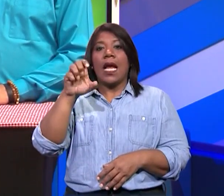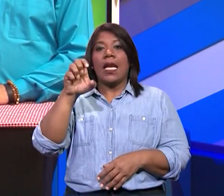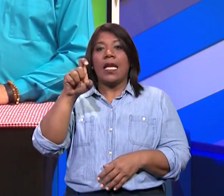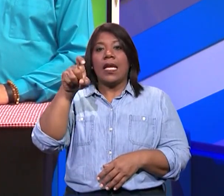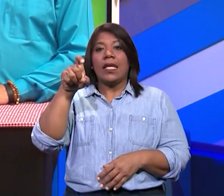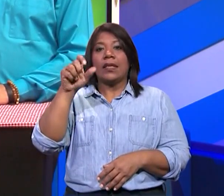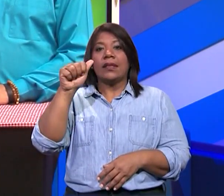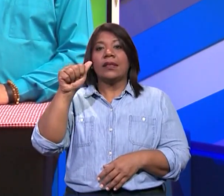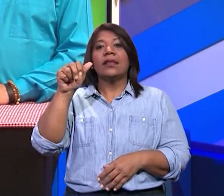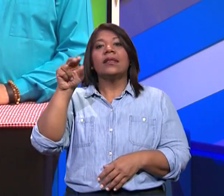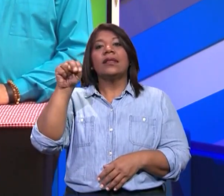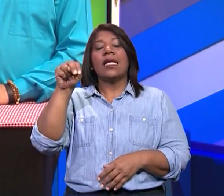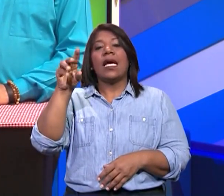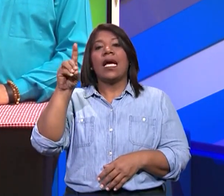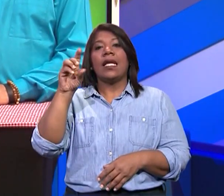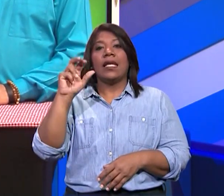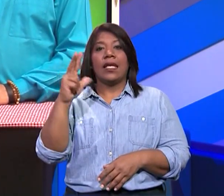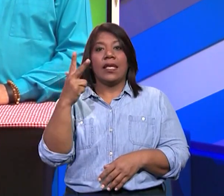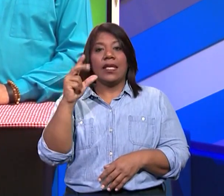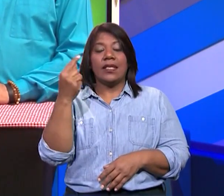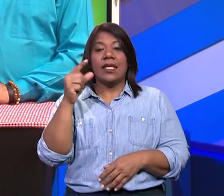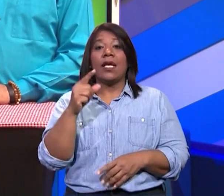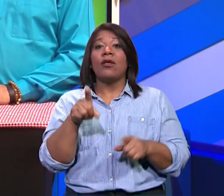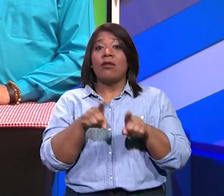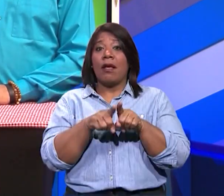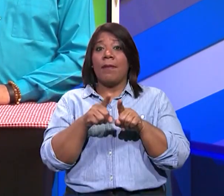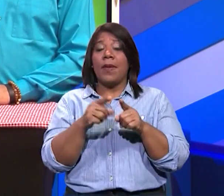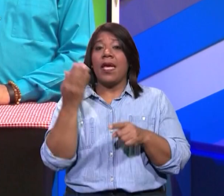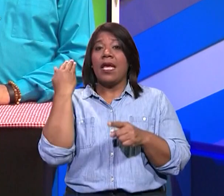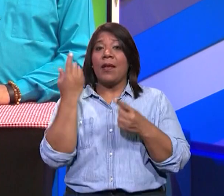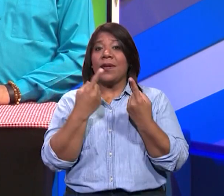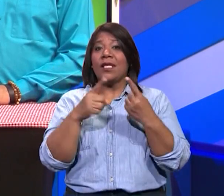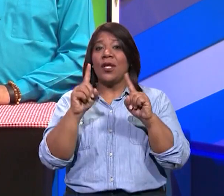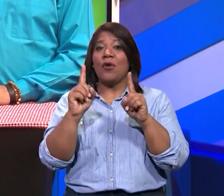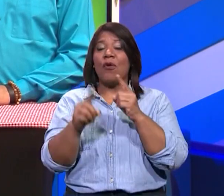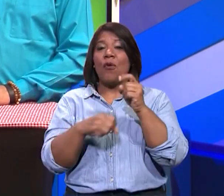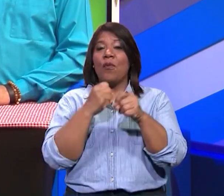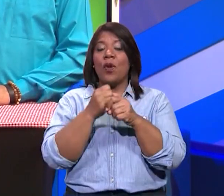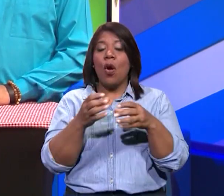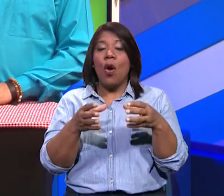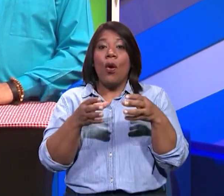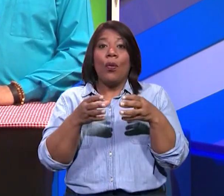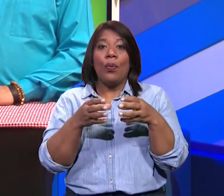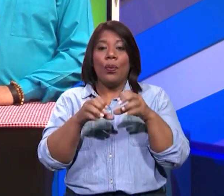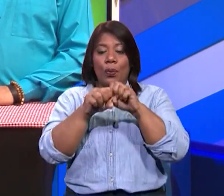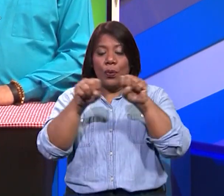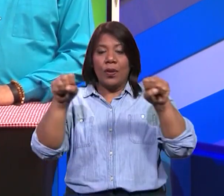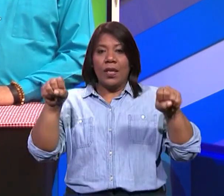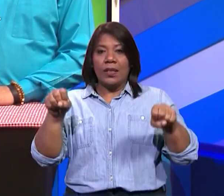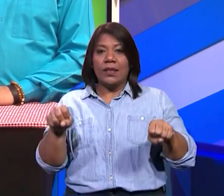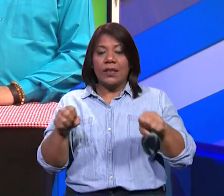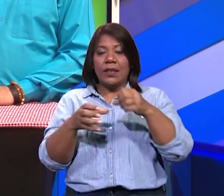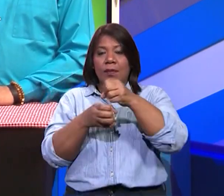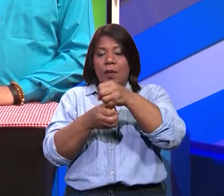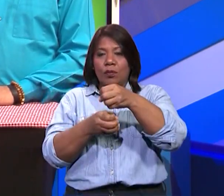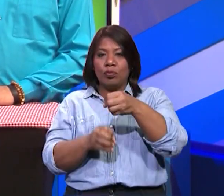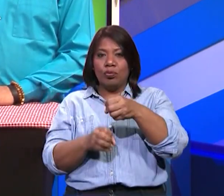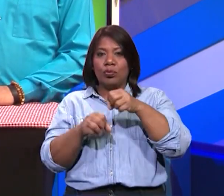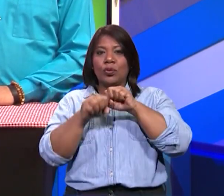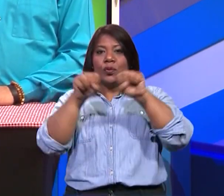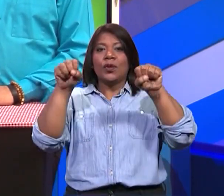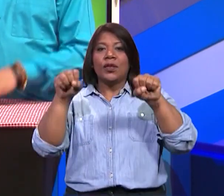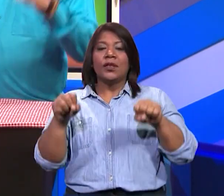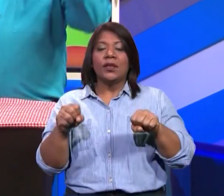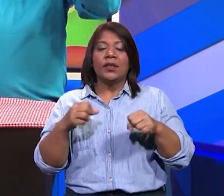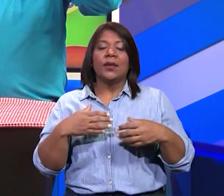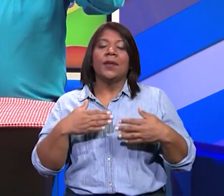siempre sintoniza las clases de tercer grado y estuvo de cumpleaños. Siempre nos envía fotitos de los sistemas digestivos, respiratorio, de todas las clases, hace